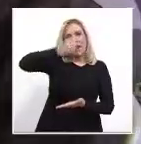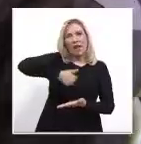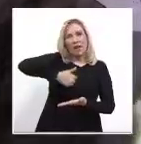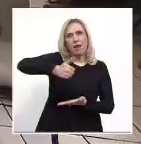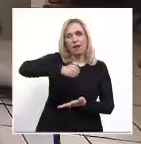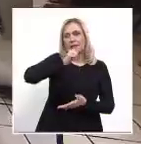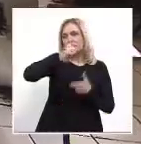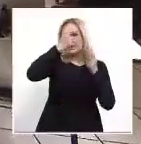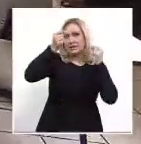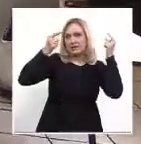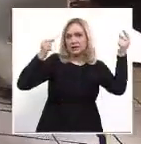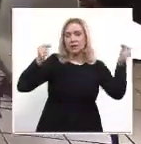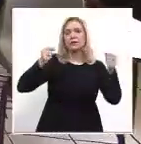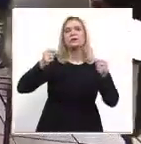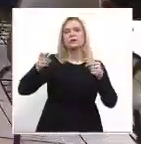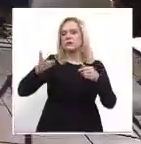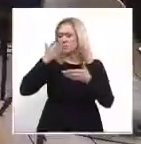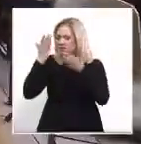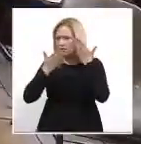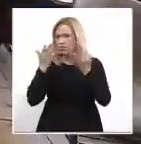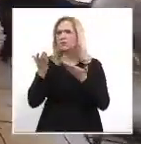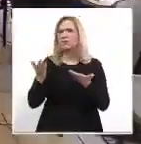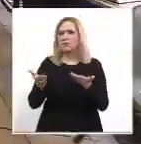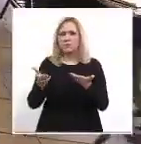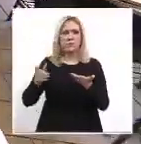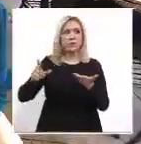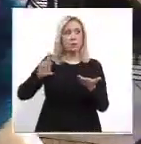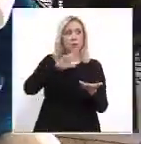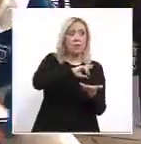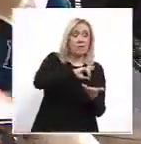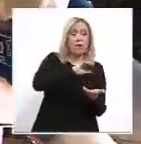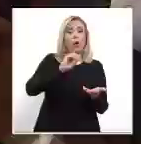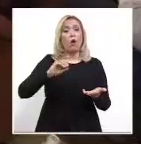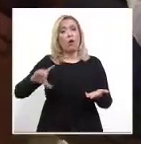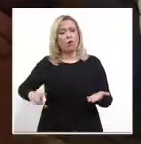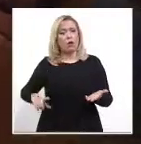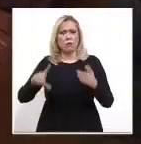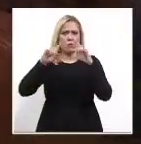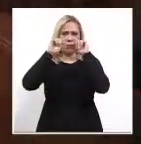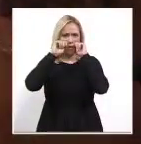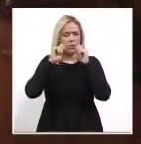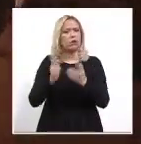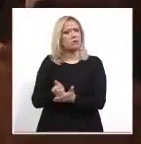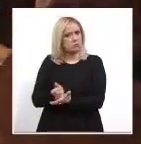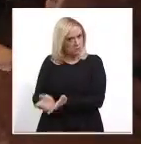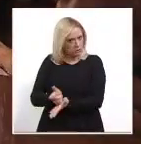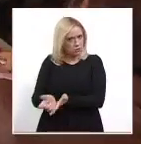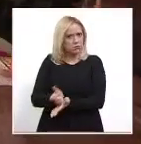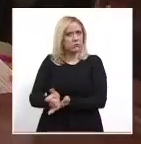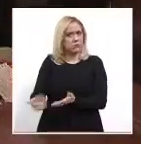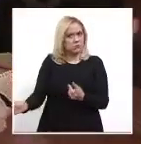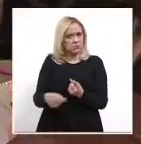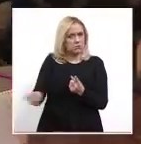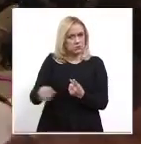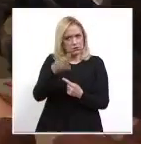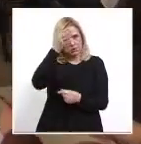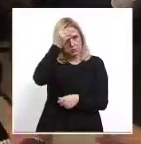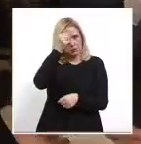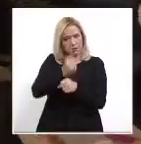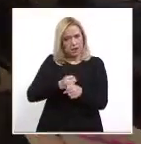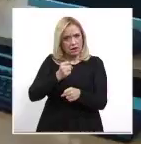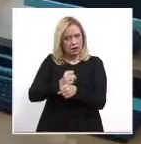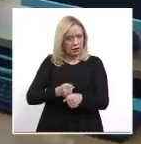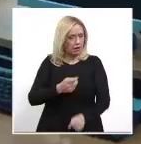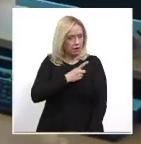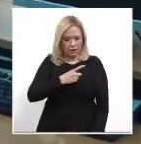independientemente de que hayan estudiado en una institución privada o pública. Para el canal del Poder Judicial de la